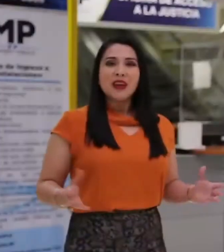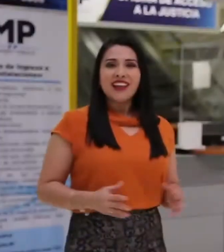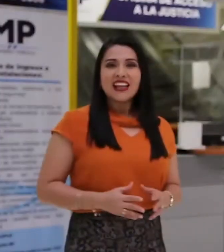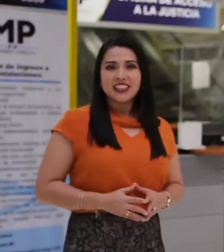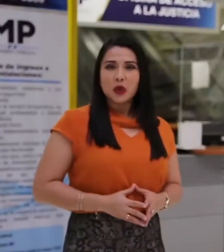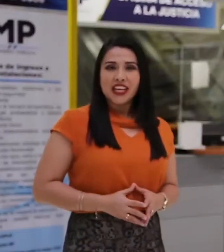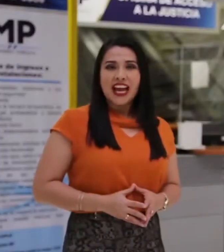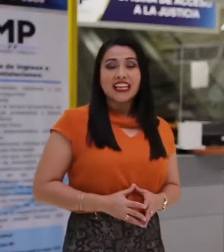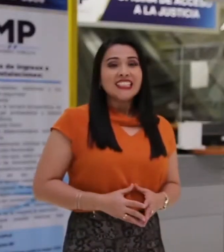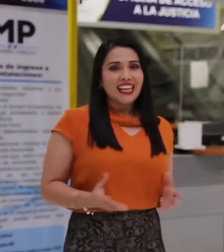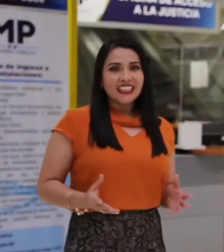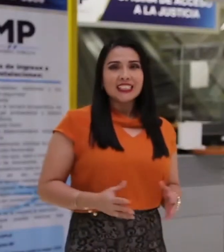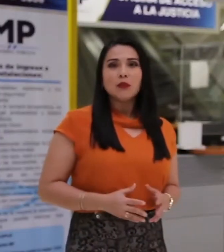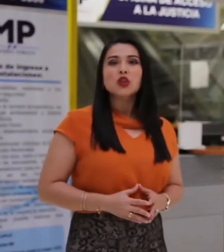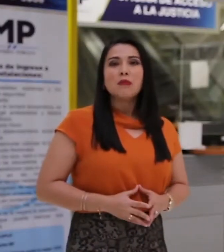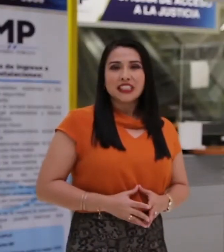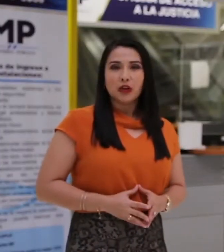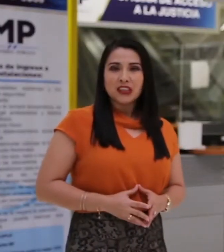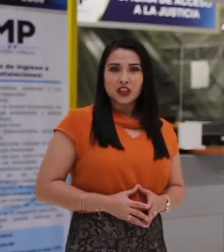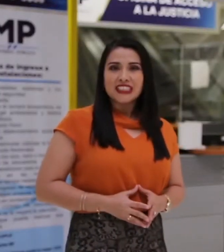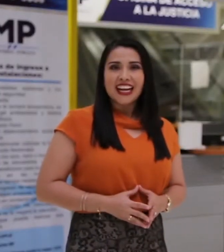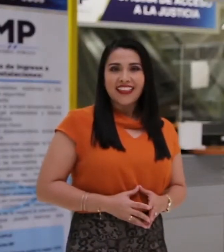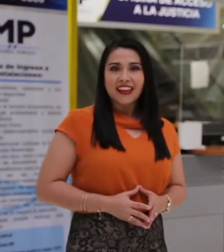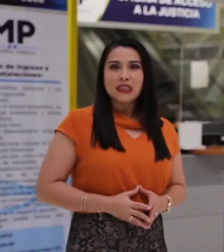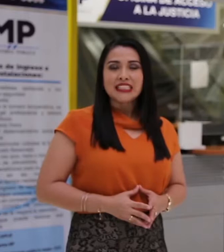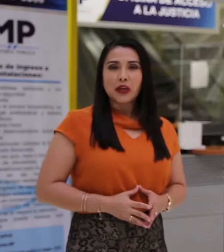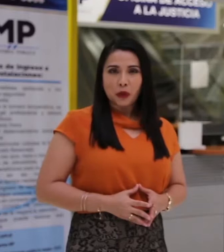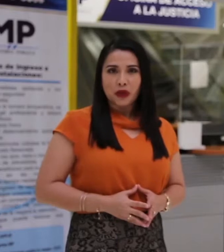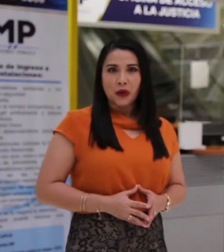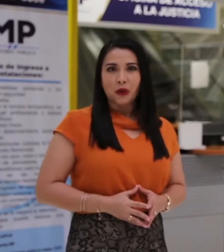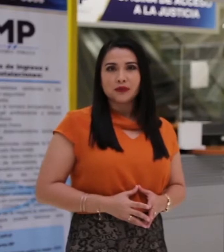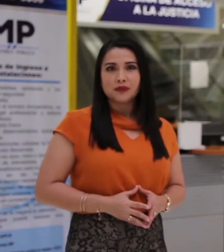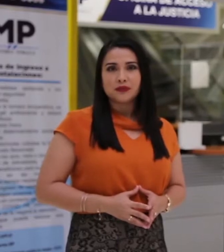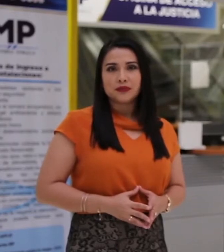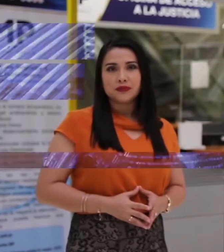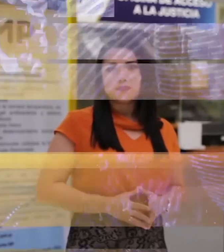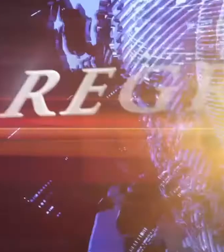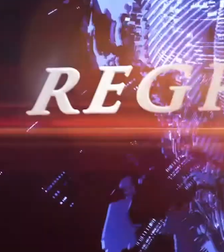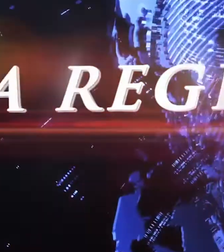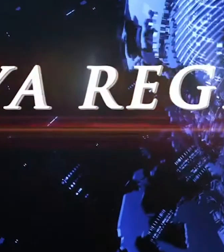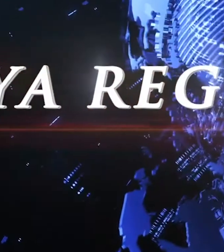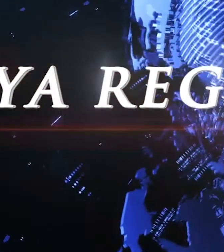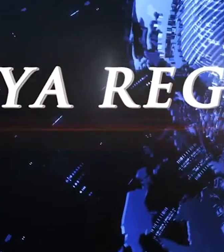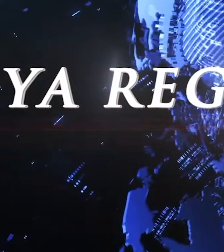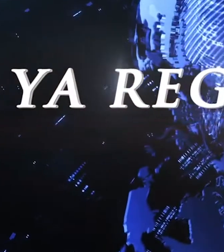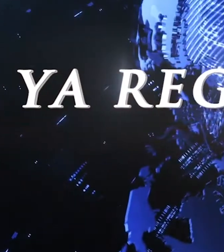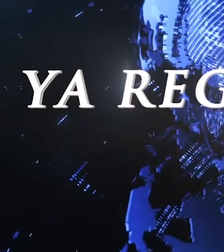No pierda la sintonía. Ya regresamos con más información destacada del Ministerio Público.